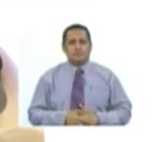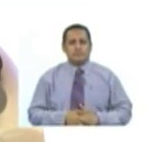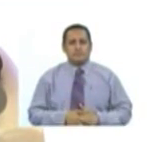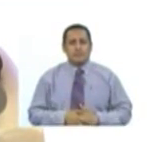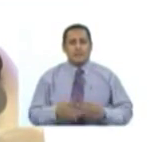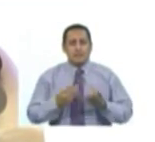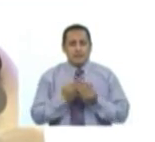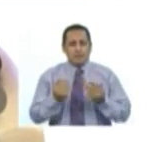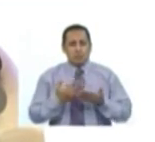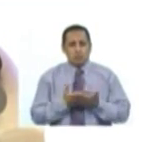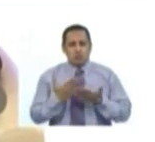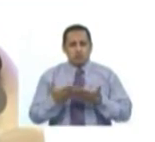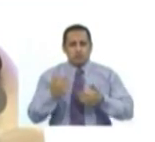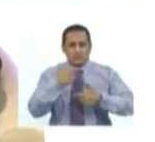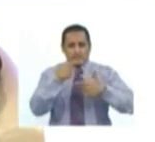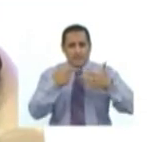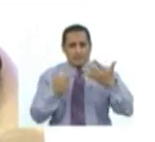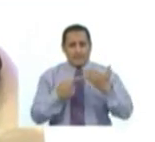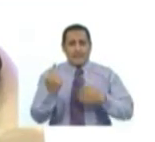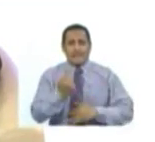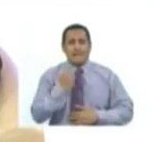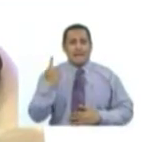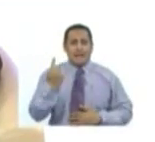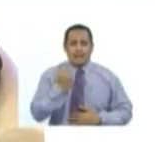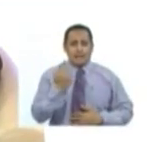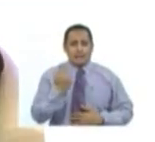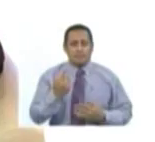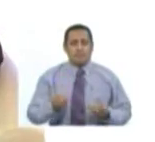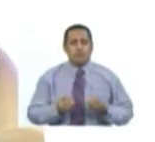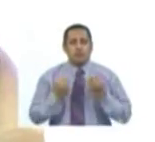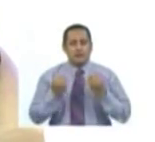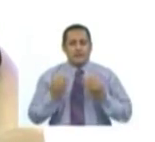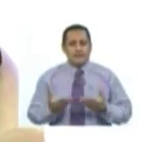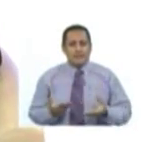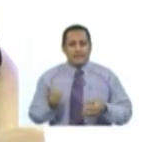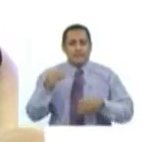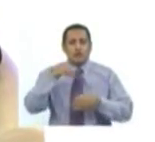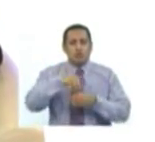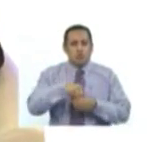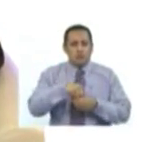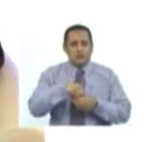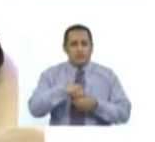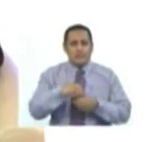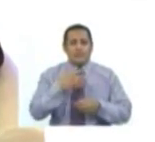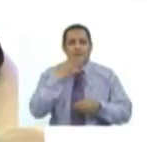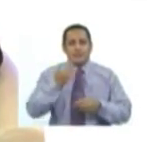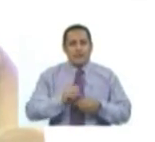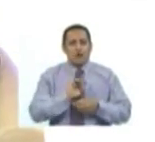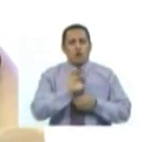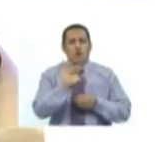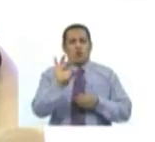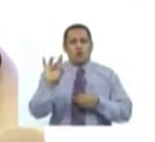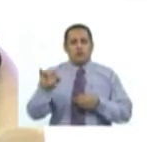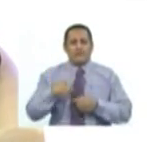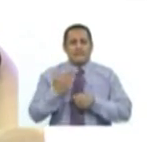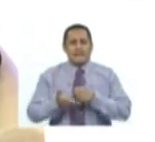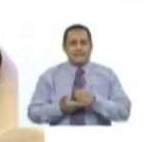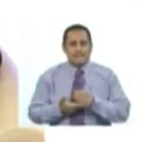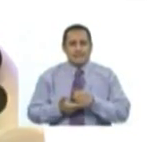de contenido general, Ajá. porque incluye implícitamente otra serie de